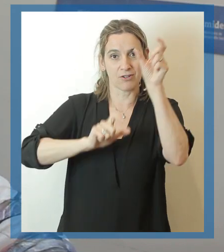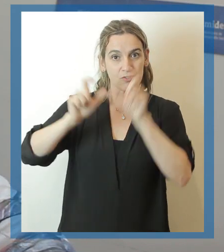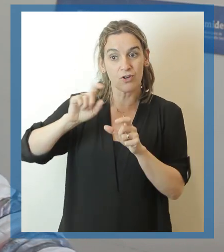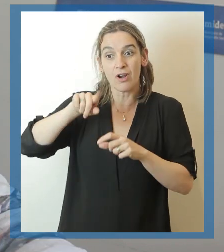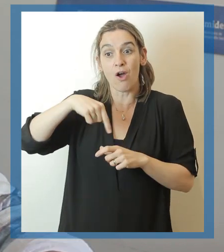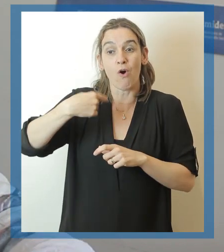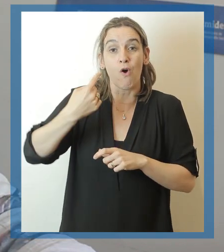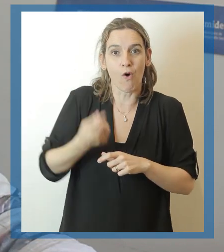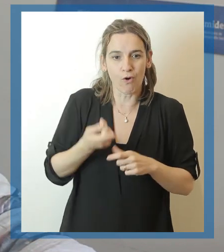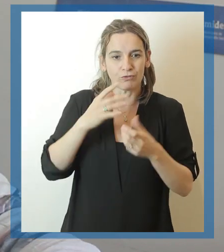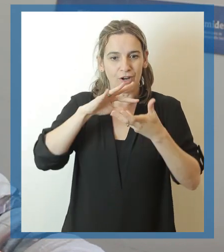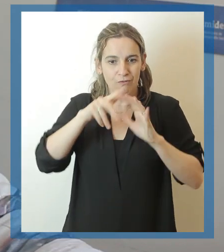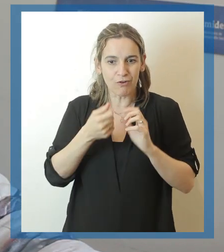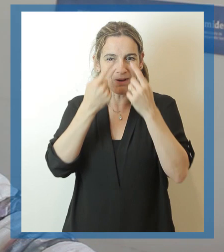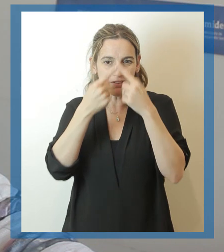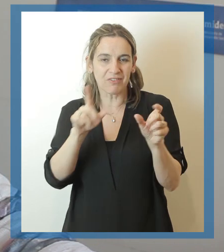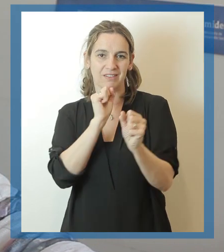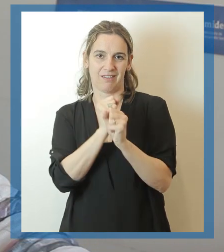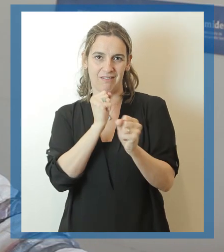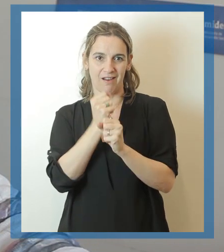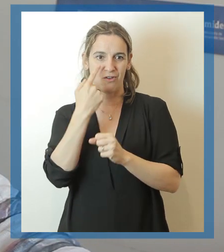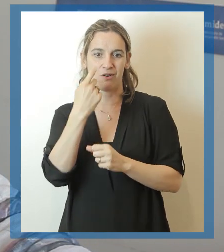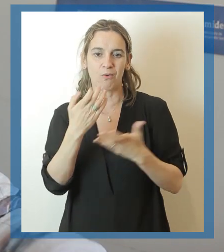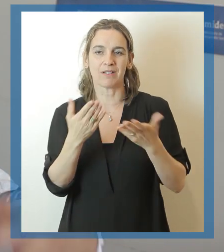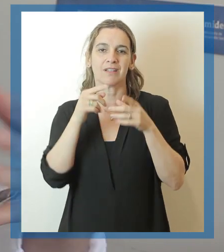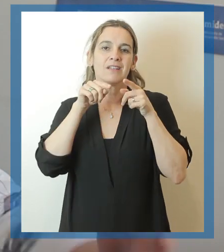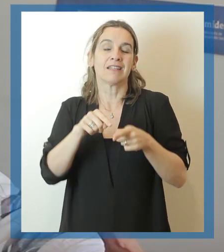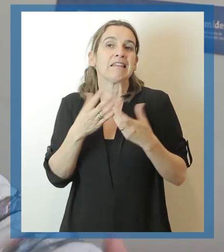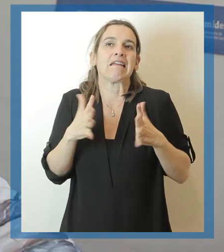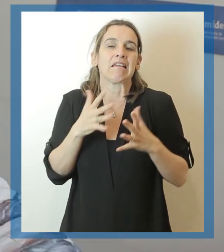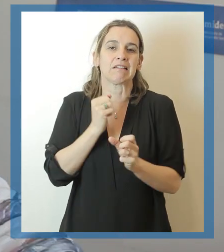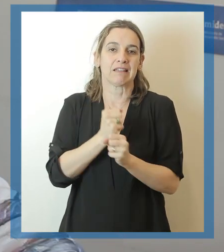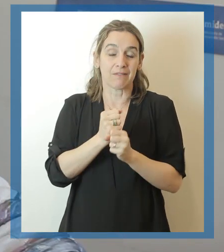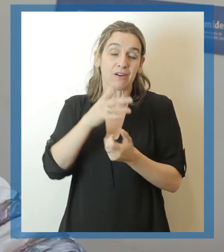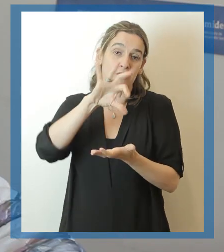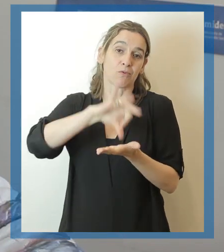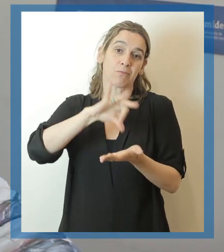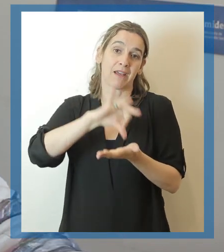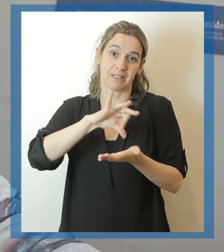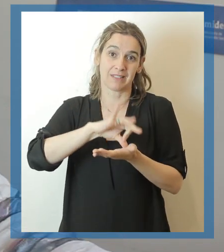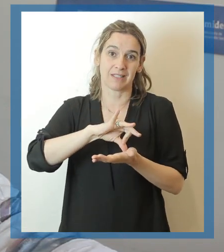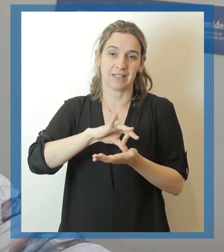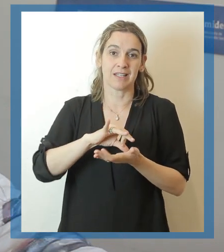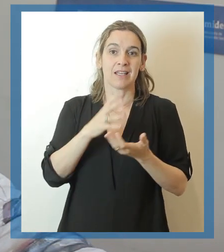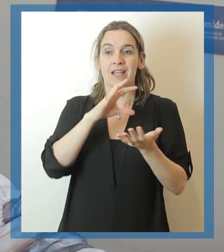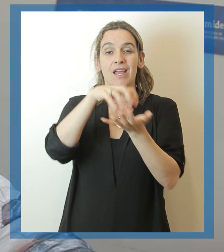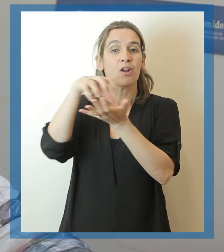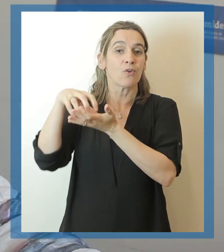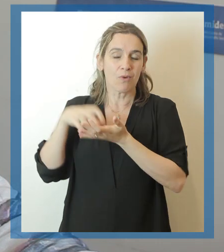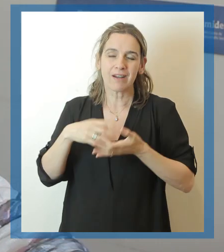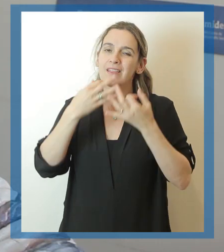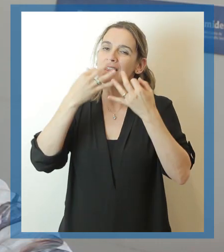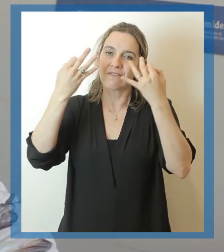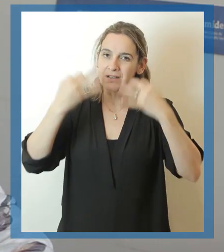informar, a dar a las personas otra visión de lo que es el trabajo y lo que es el empleo en